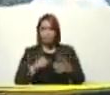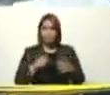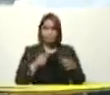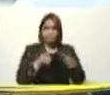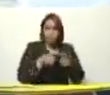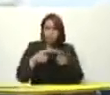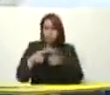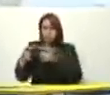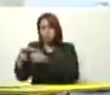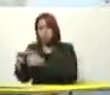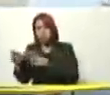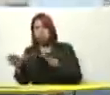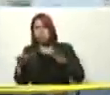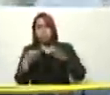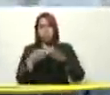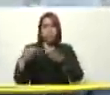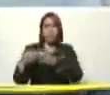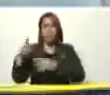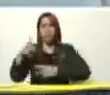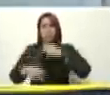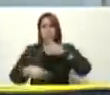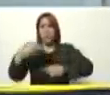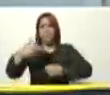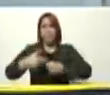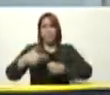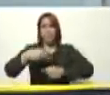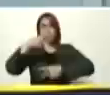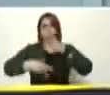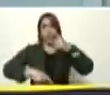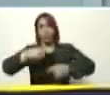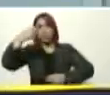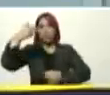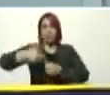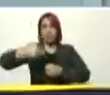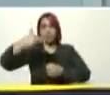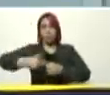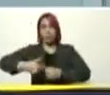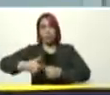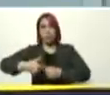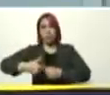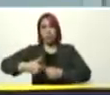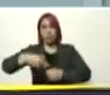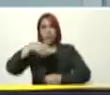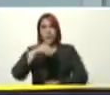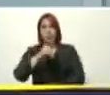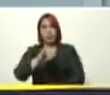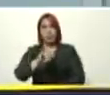para producir petróleo, para producir la gasolina, el diésel,